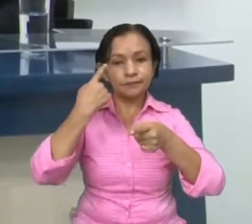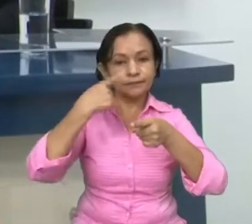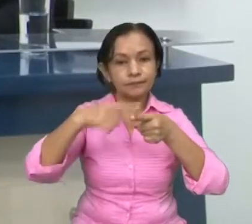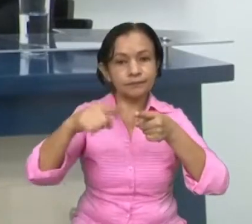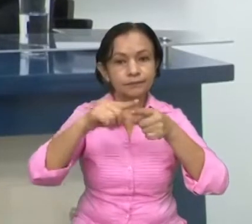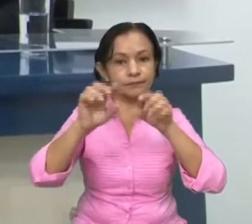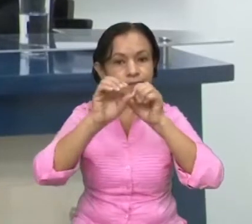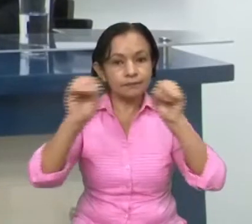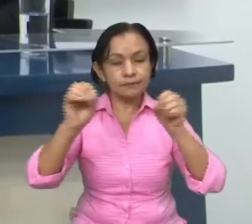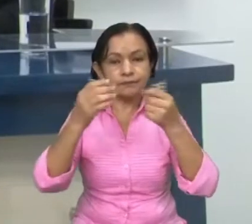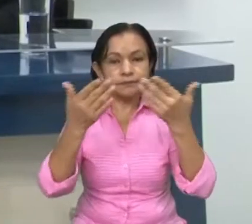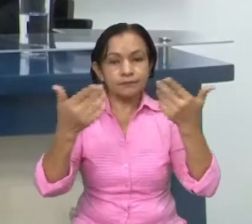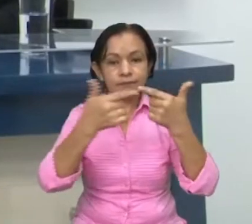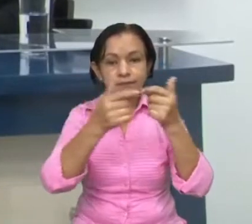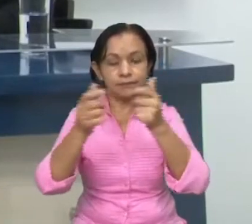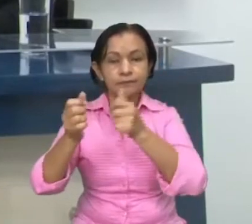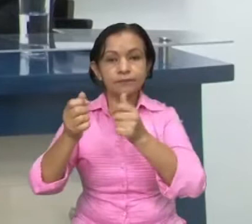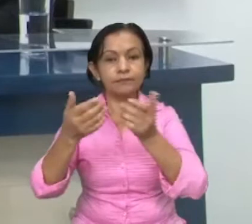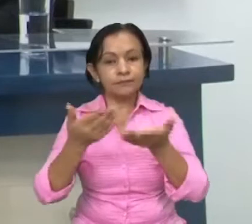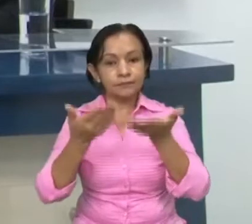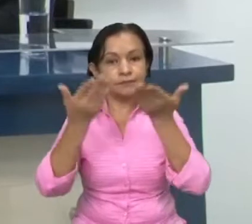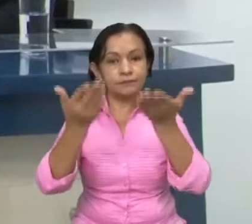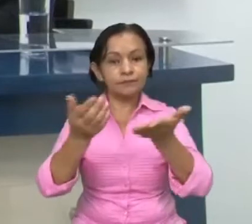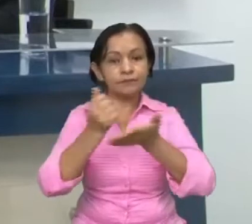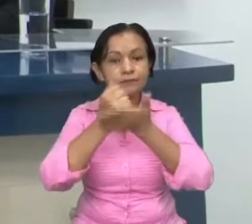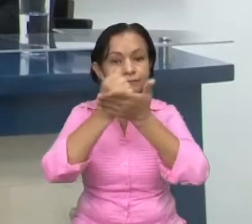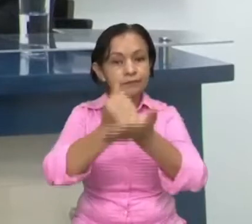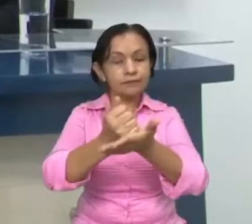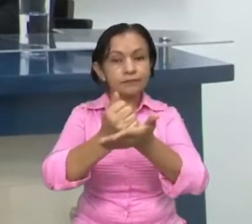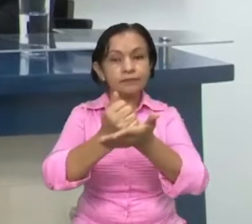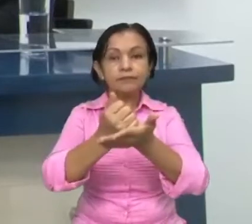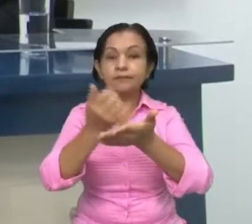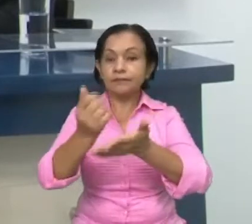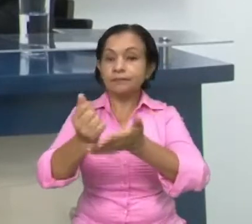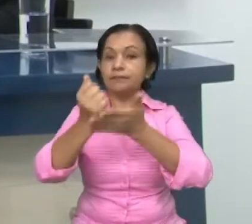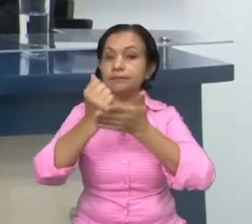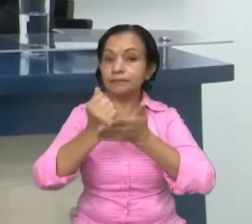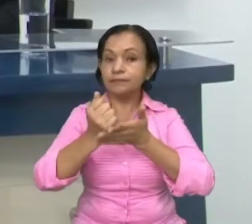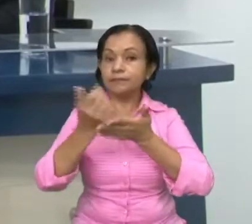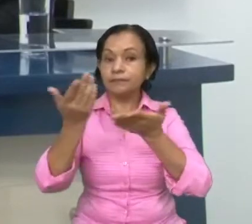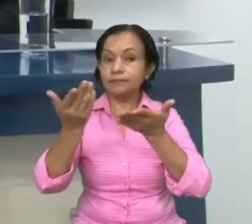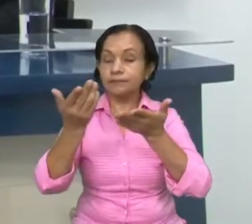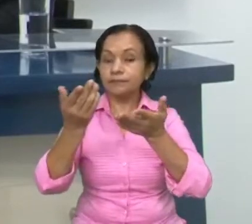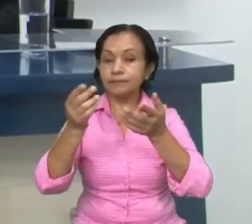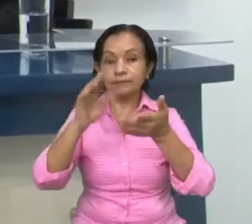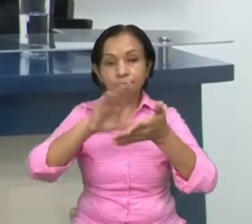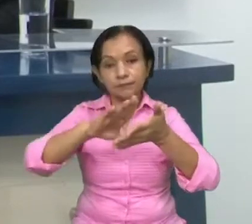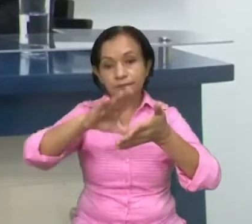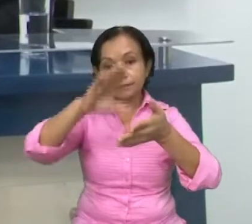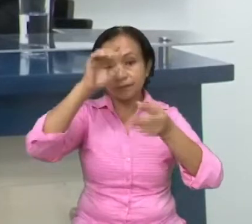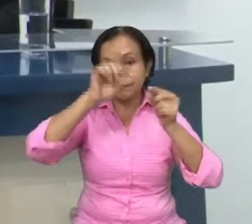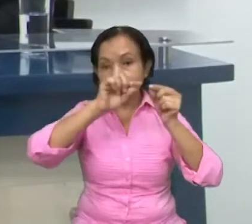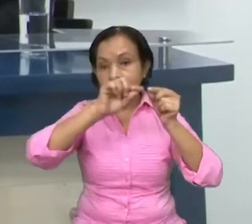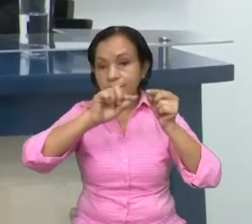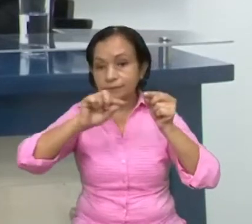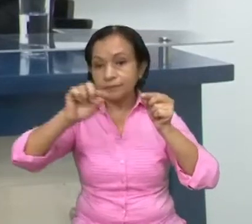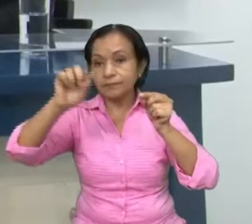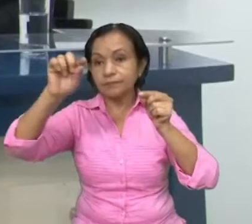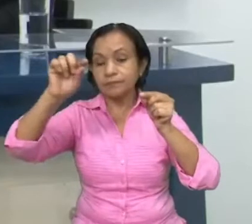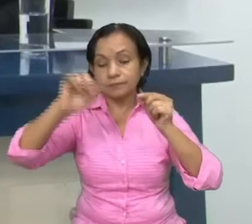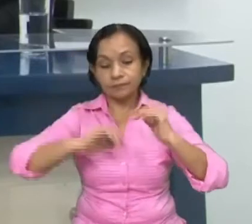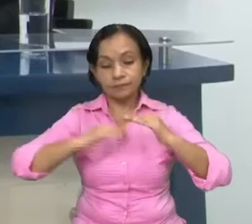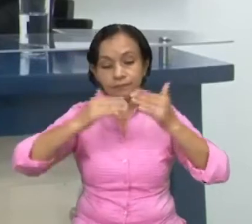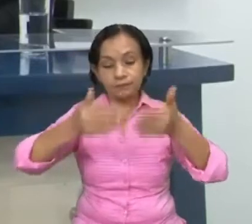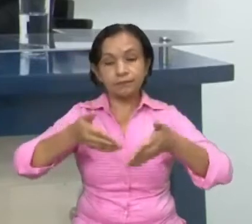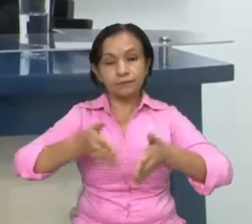de cómo el sistema está organizado y cómo permite esto, lo que ha favorecido que la curva de aprendizaje para el cirujano